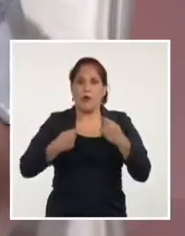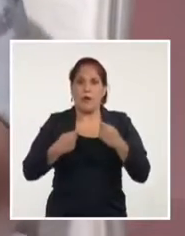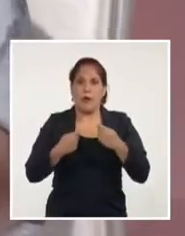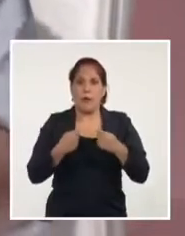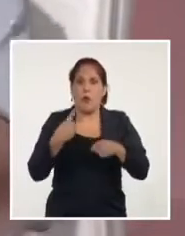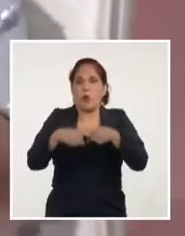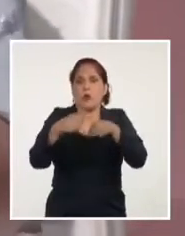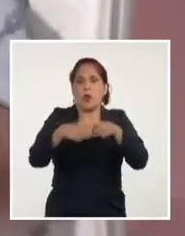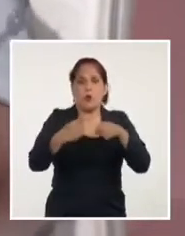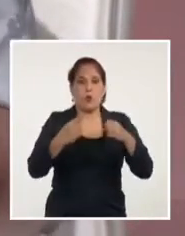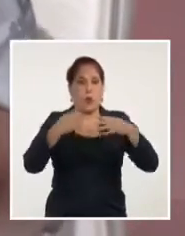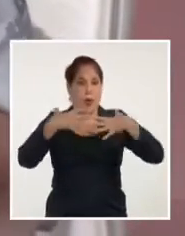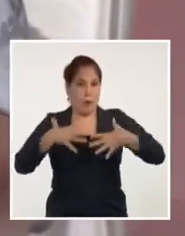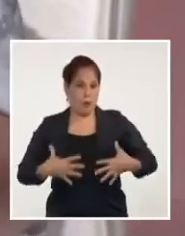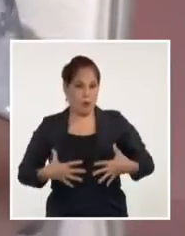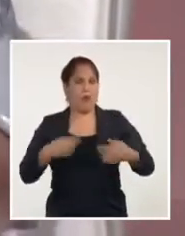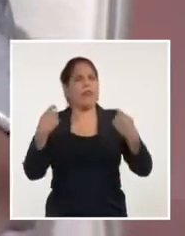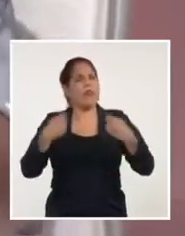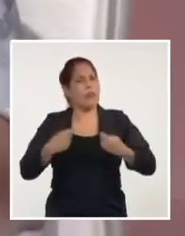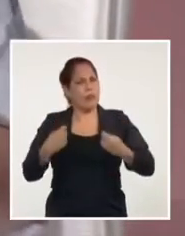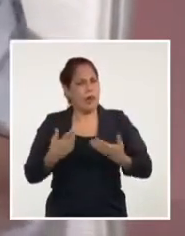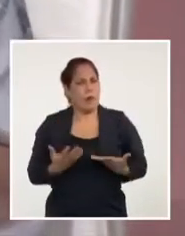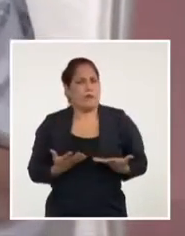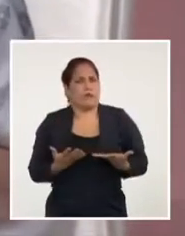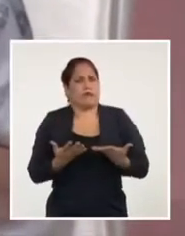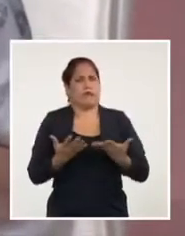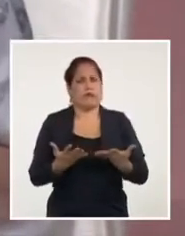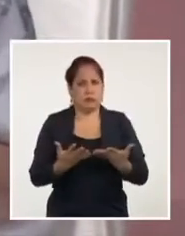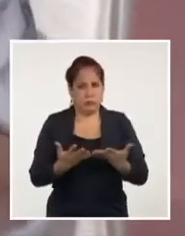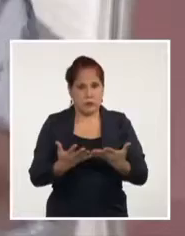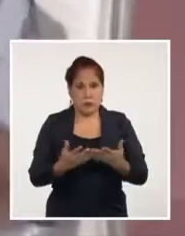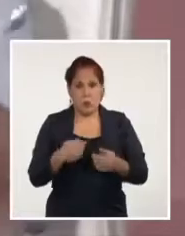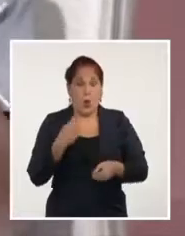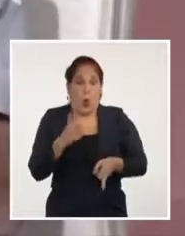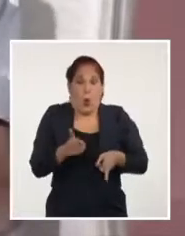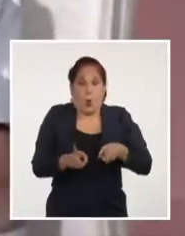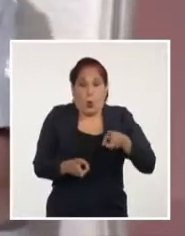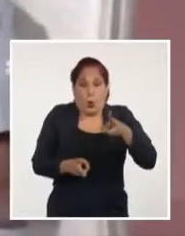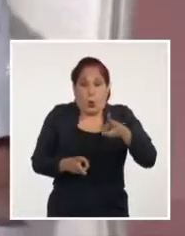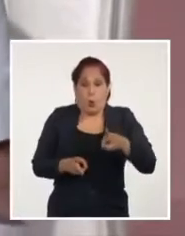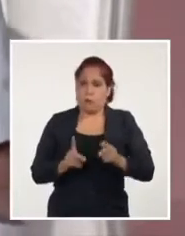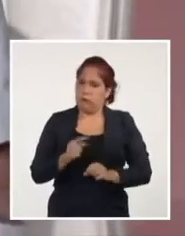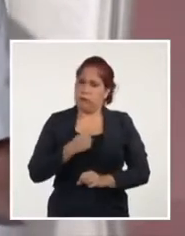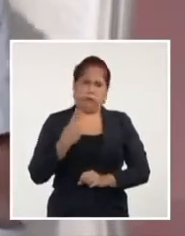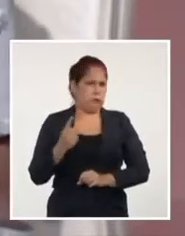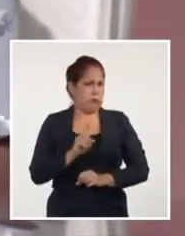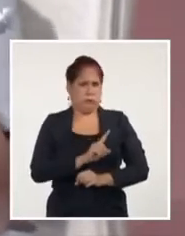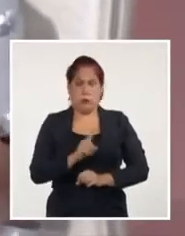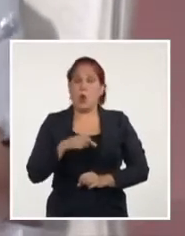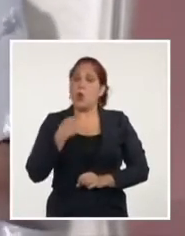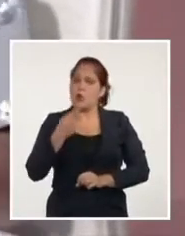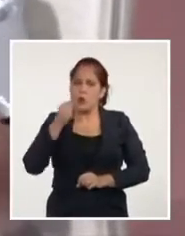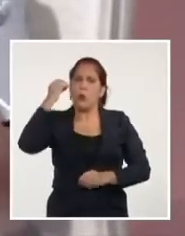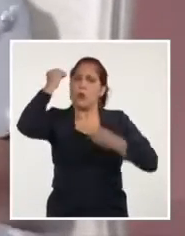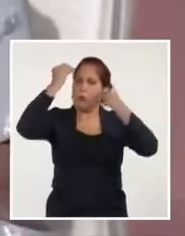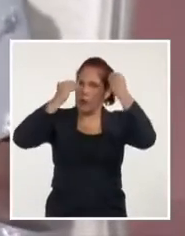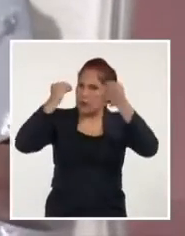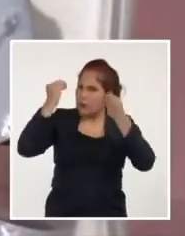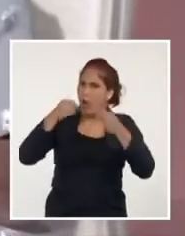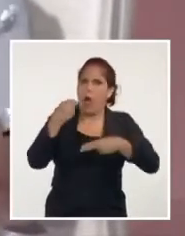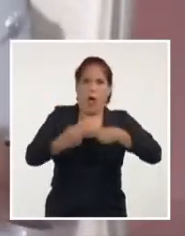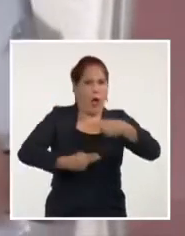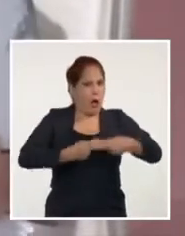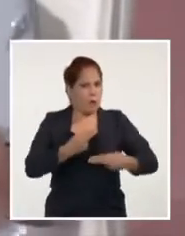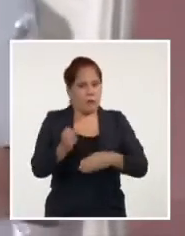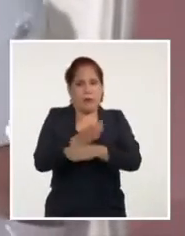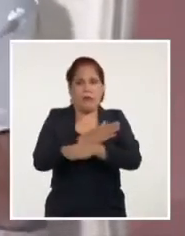emocionales qué nos queda, qué humanismo, qué tenemos, porque no somos máquinas. Y entonces hay que interactuar con esos espacios, pero hay que hacerlo con